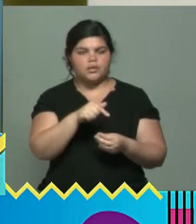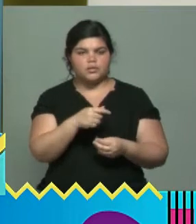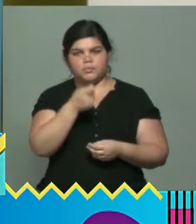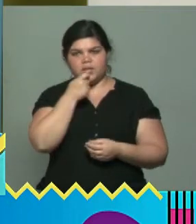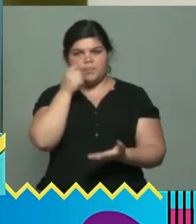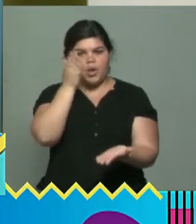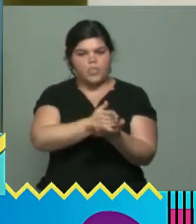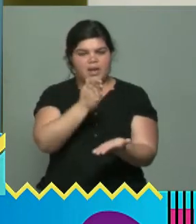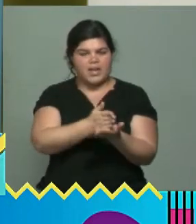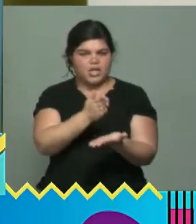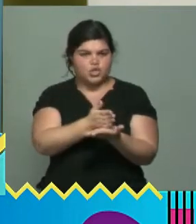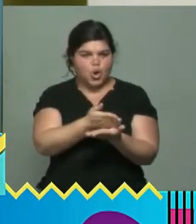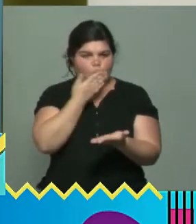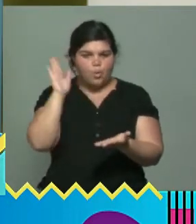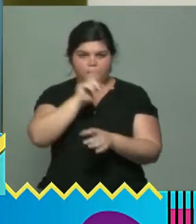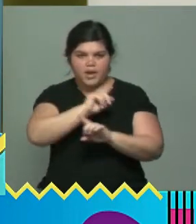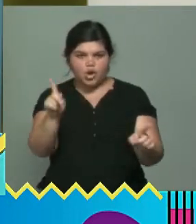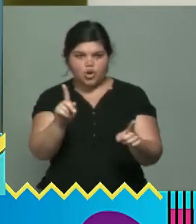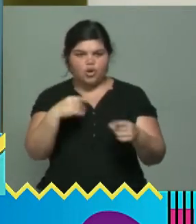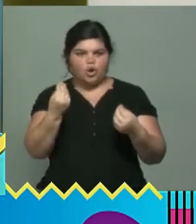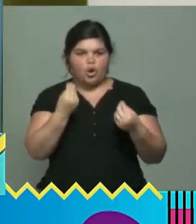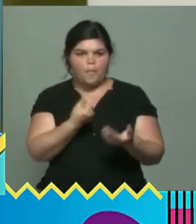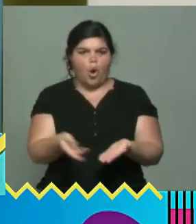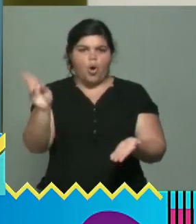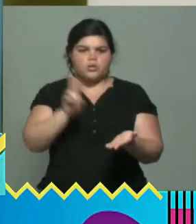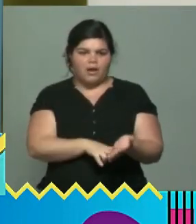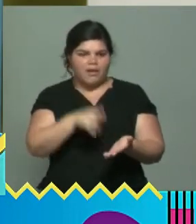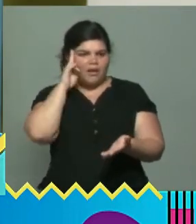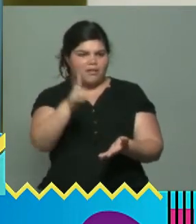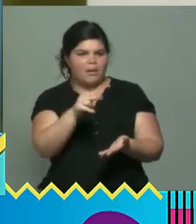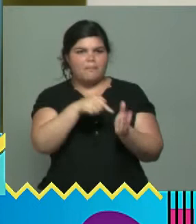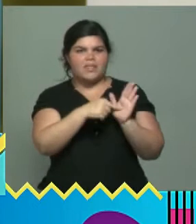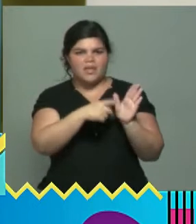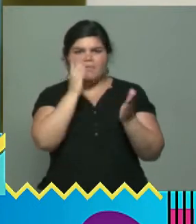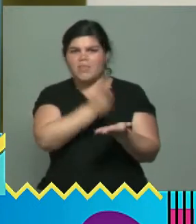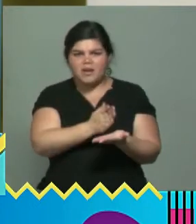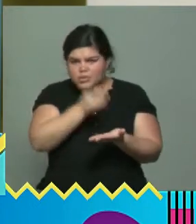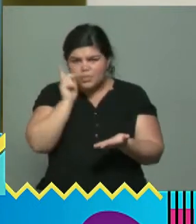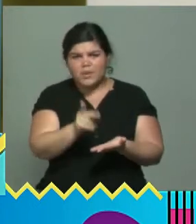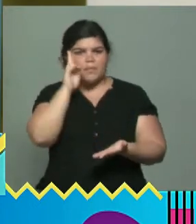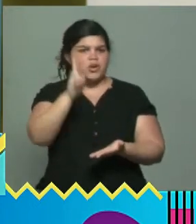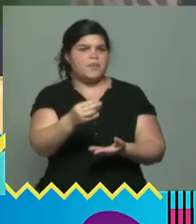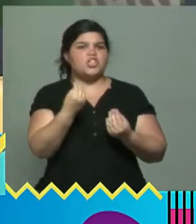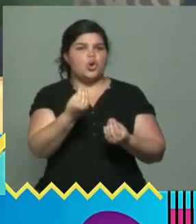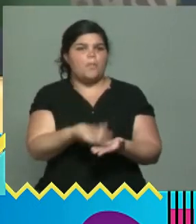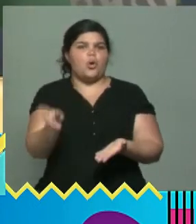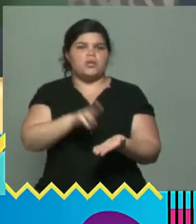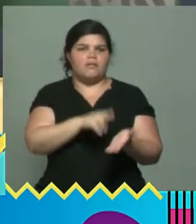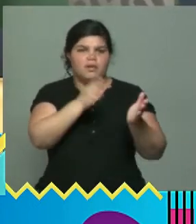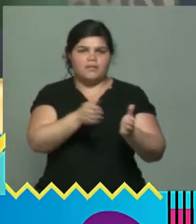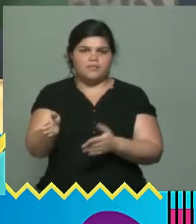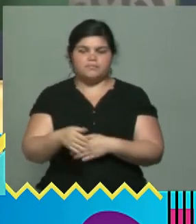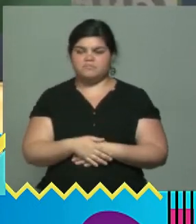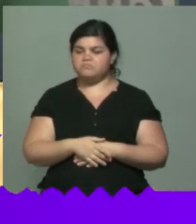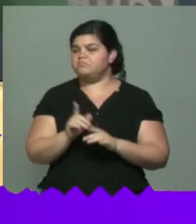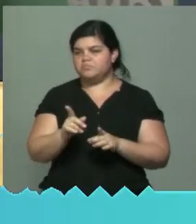derecho vulnerado, hay que restituirlo. ¿Cómo se van agotando las instancias para que ese derecho vuelva a restituirse? Mira, como un poco dijo